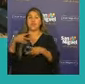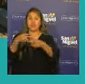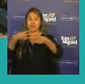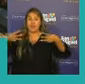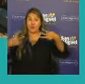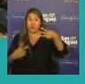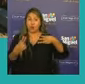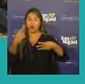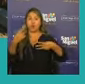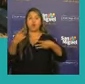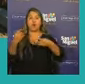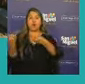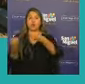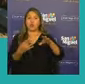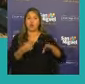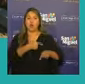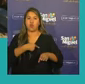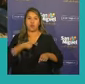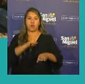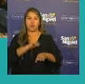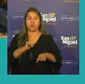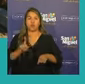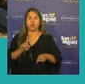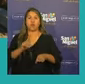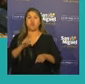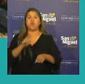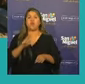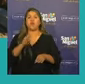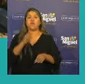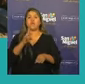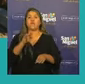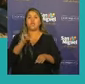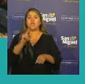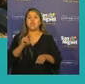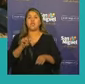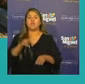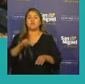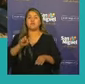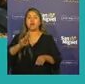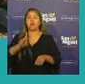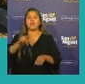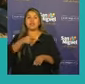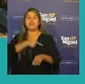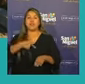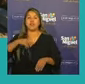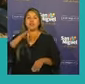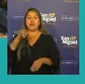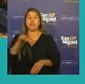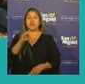dejar de llamar Plaza Bismarck y se va a llamar Plaza José Alejandro Vergara.